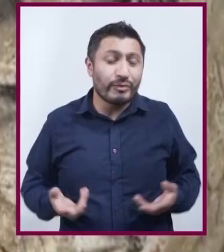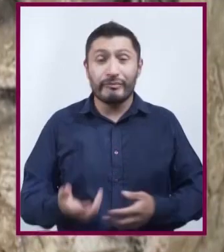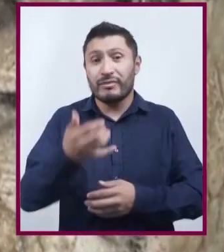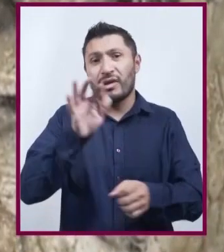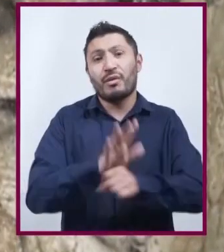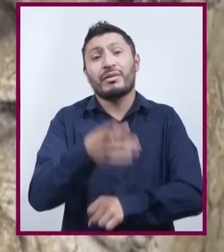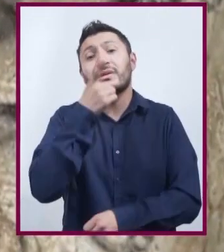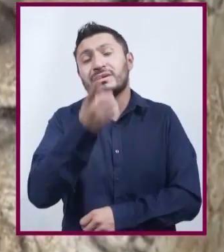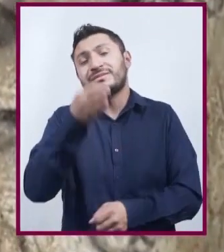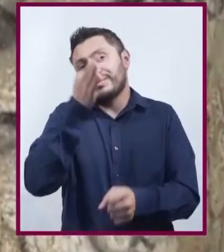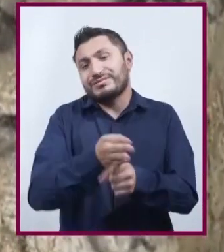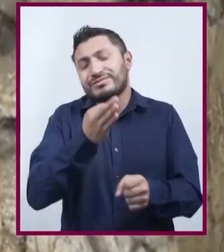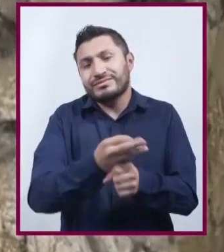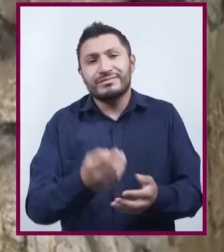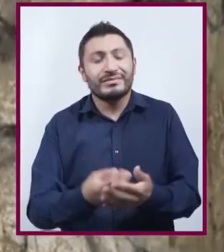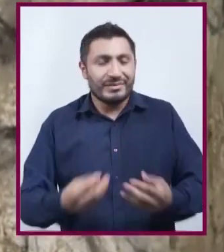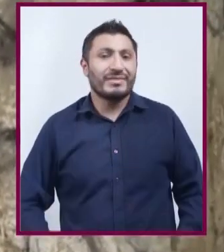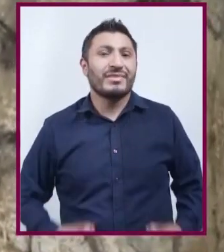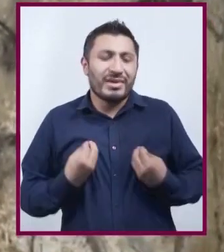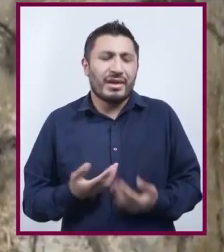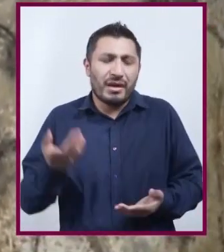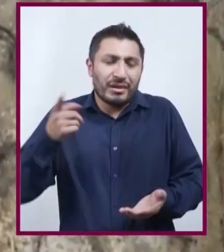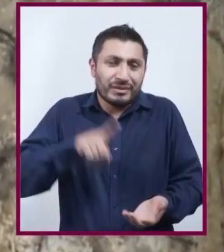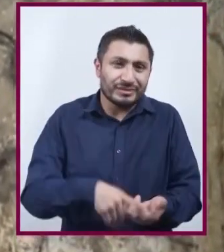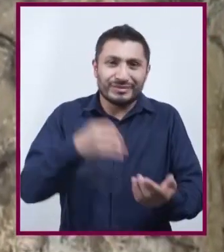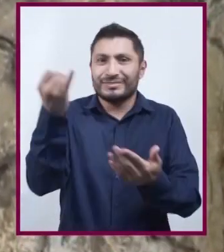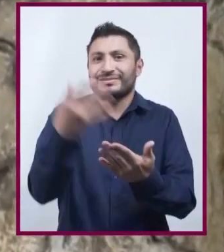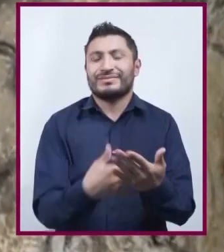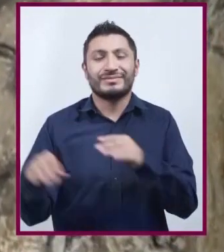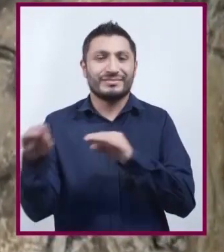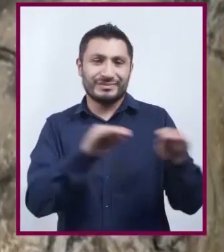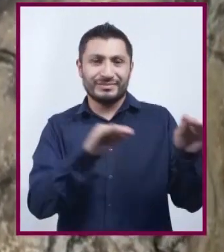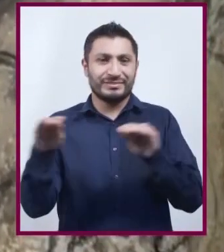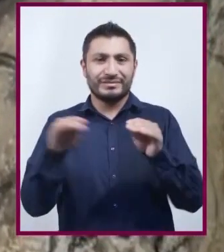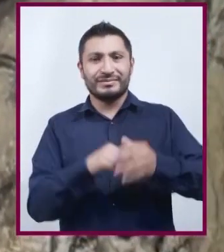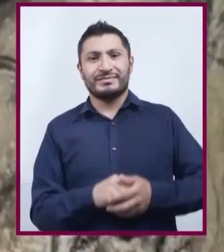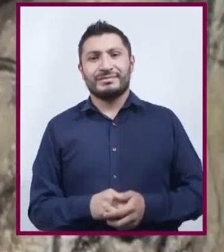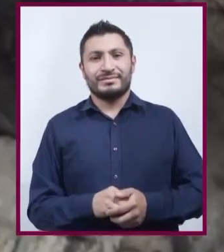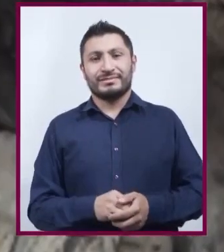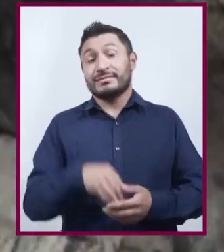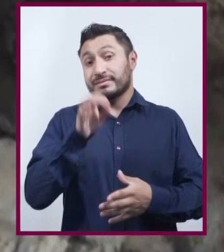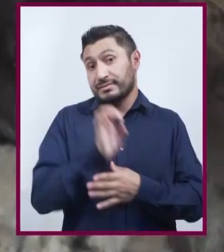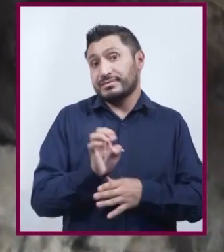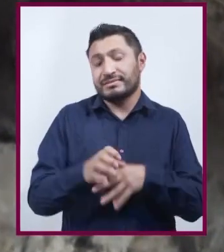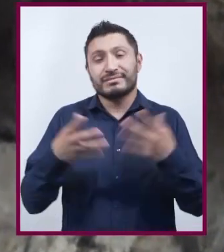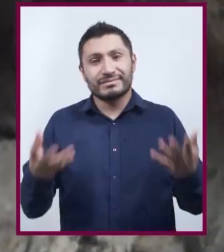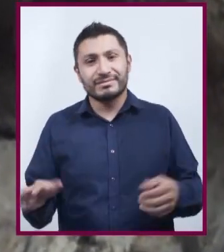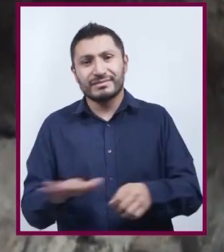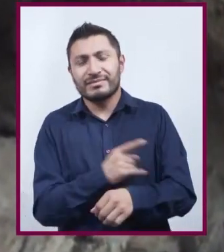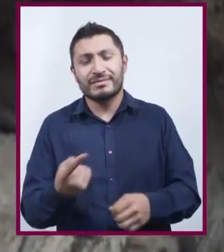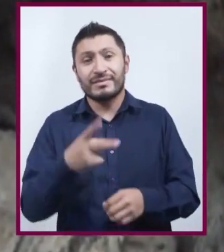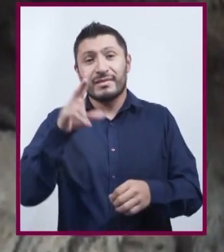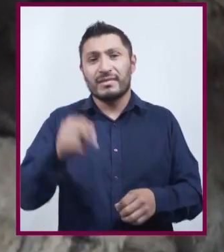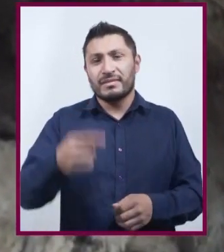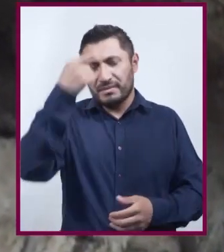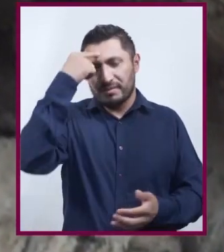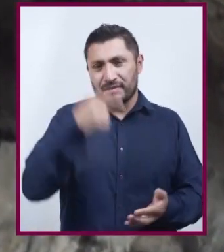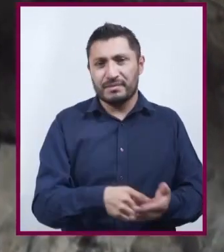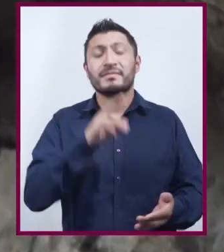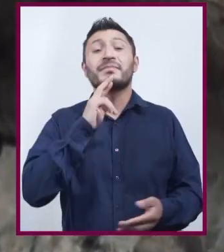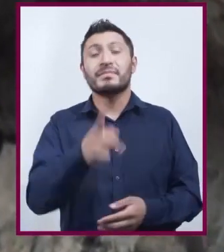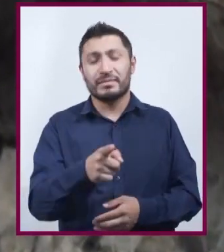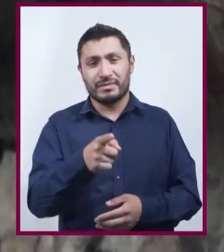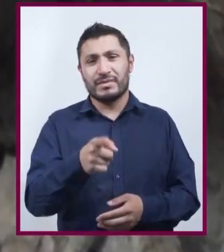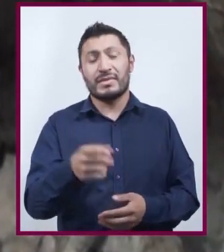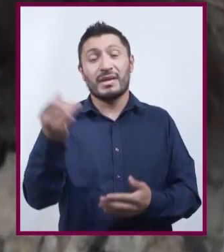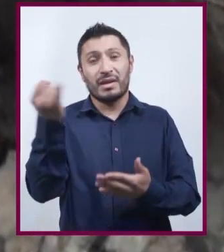que no las haya utilizado. ¿Y qué decir de la actualidad? Vivimos sumergidos en las imágenes en movimiento. Entonces, ¿por